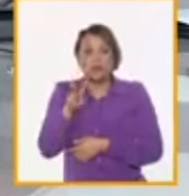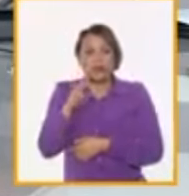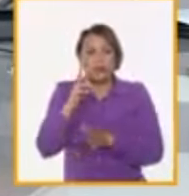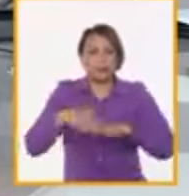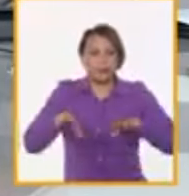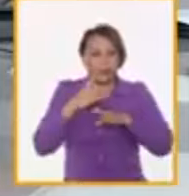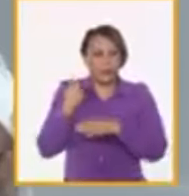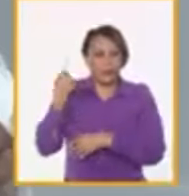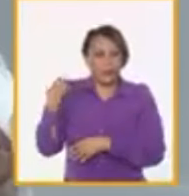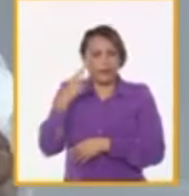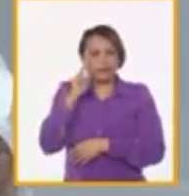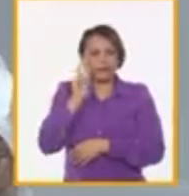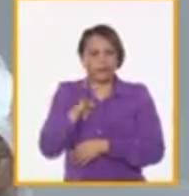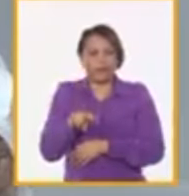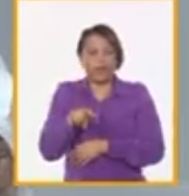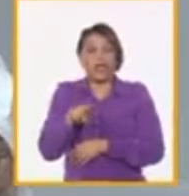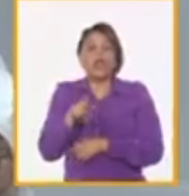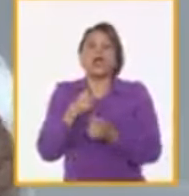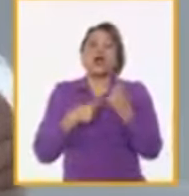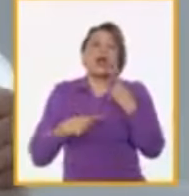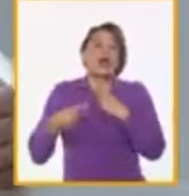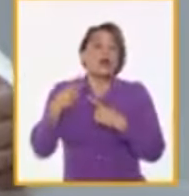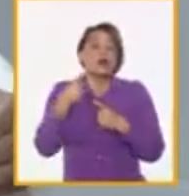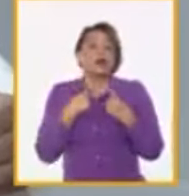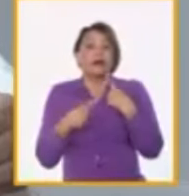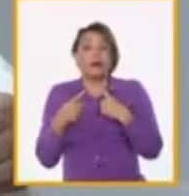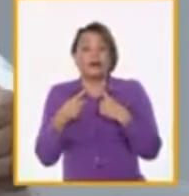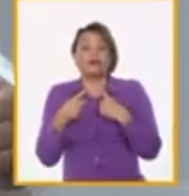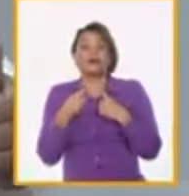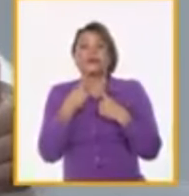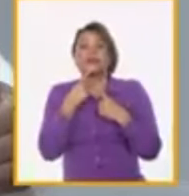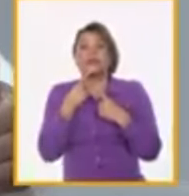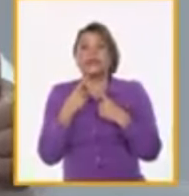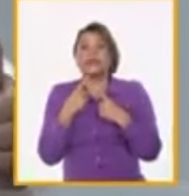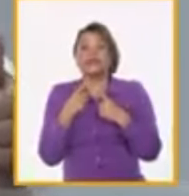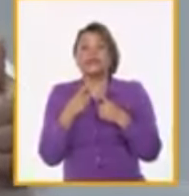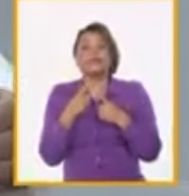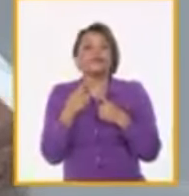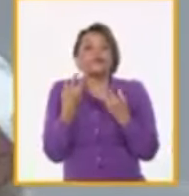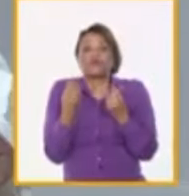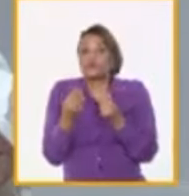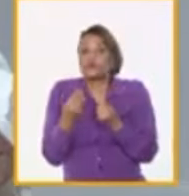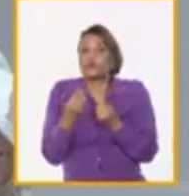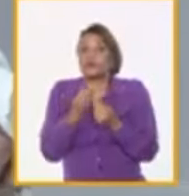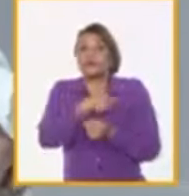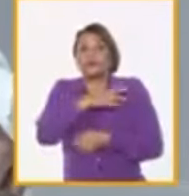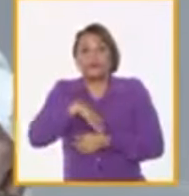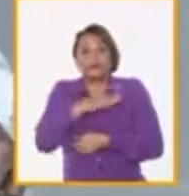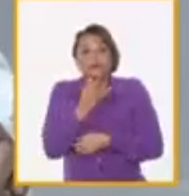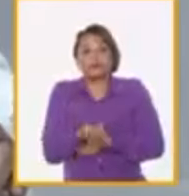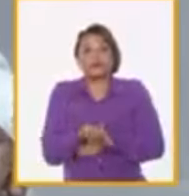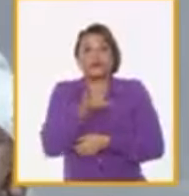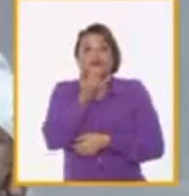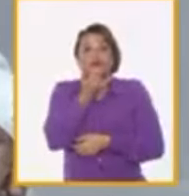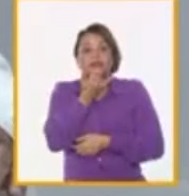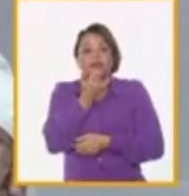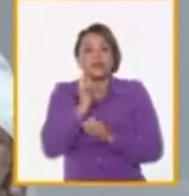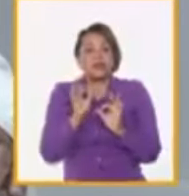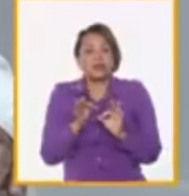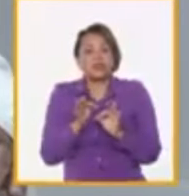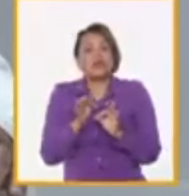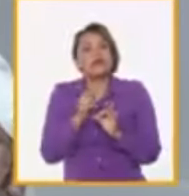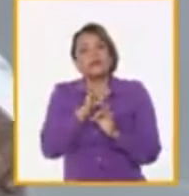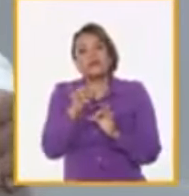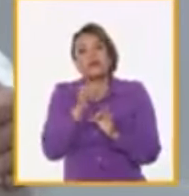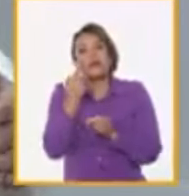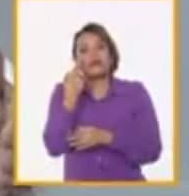ayer y a pesar de la cantidad de personas afectadas, yo creo que es digno de